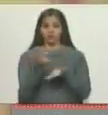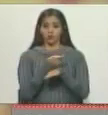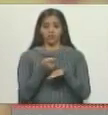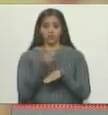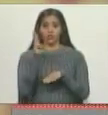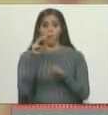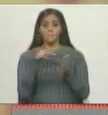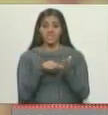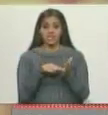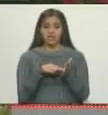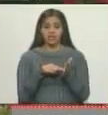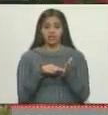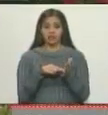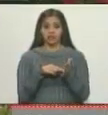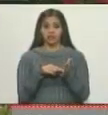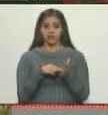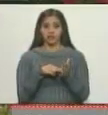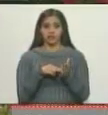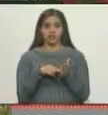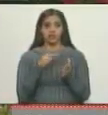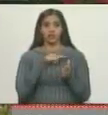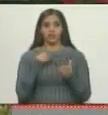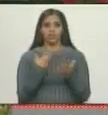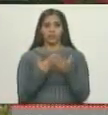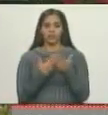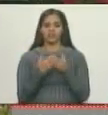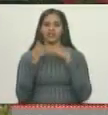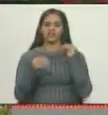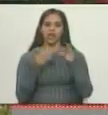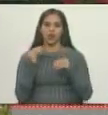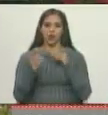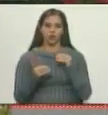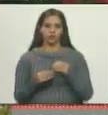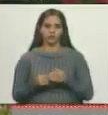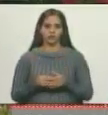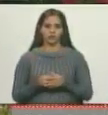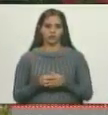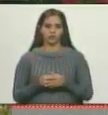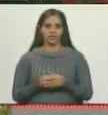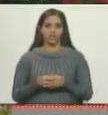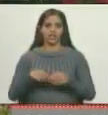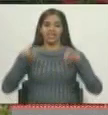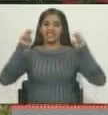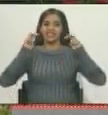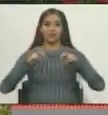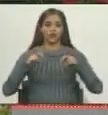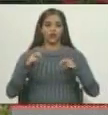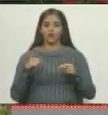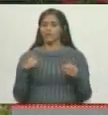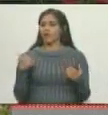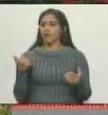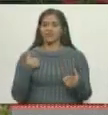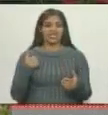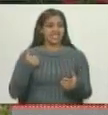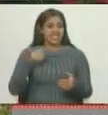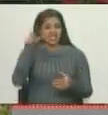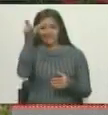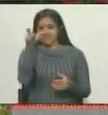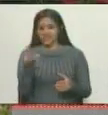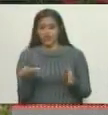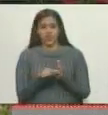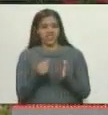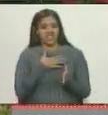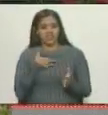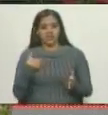2000, de que nuestra propuesta era el diálogo. Que él se sentaba con quien fuera, donde quiera, en el marco